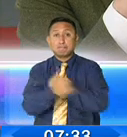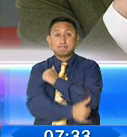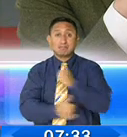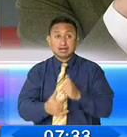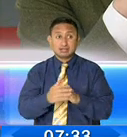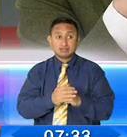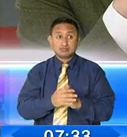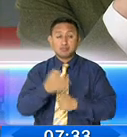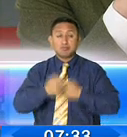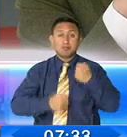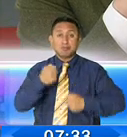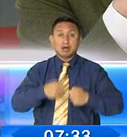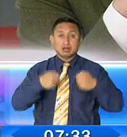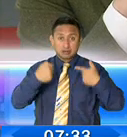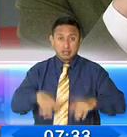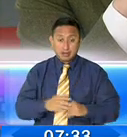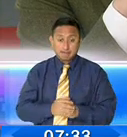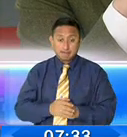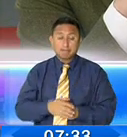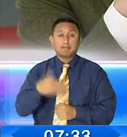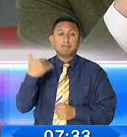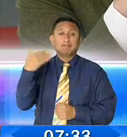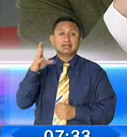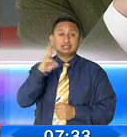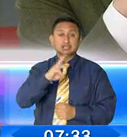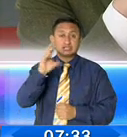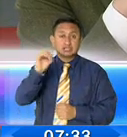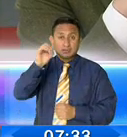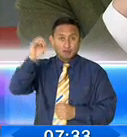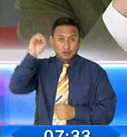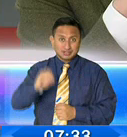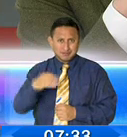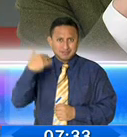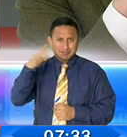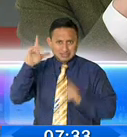mayo, otros para junio. Nosotros tendríamos que vacunar a una